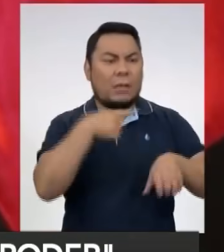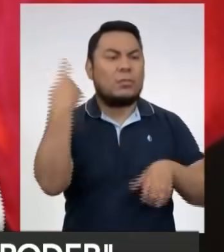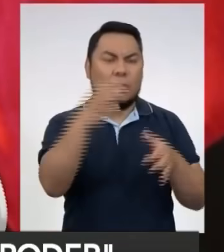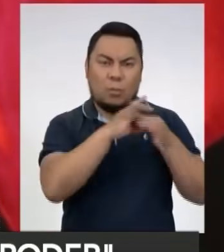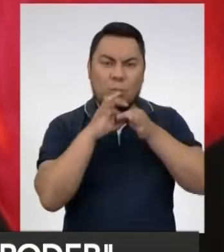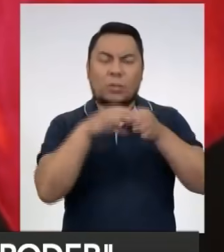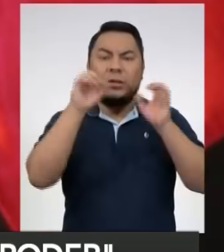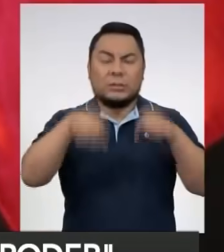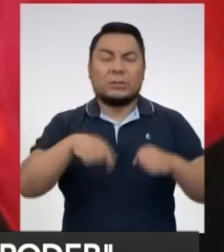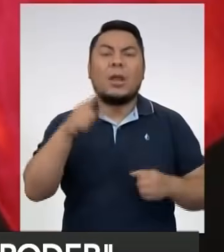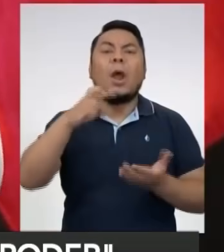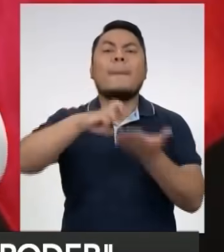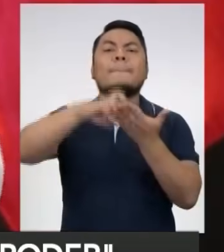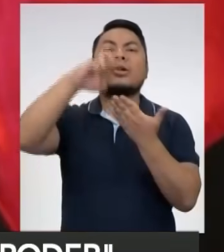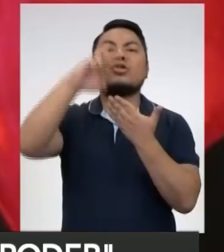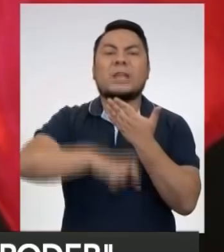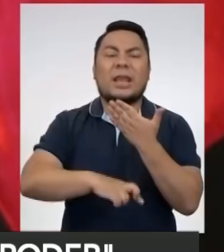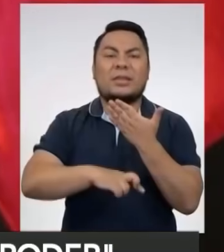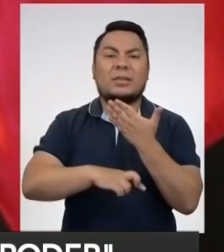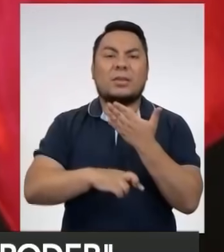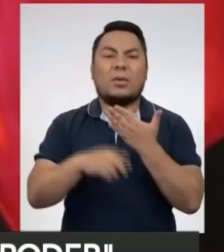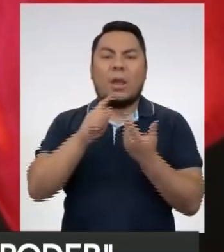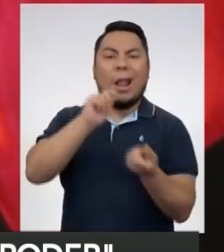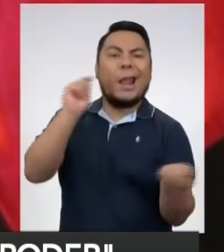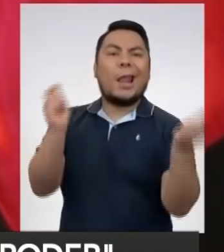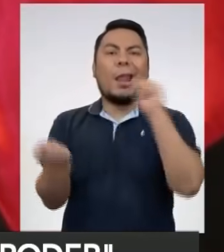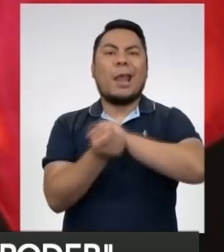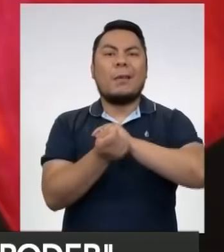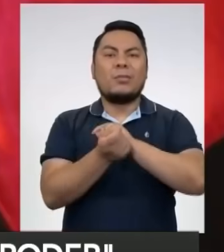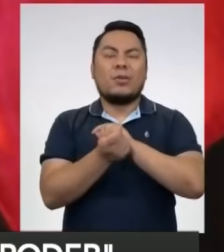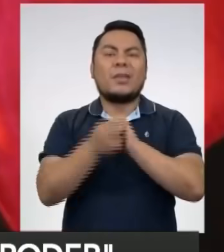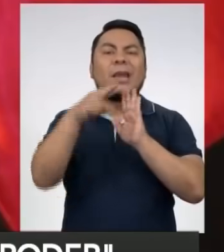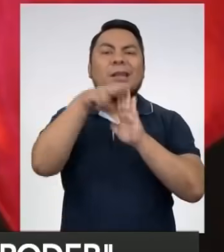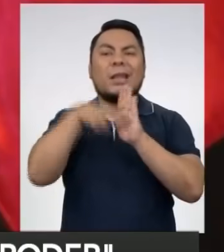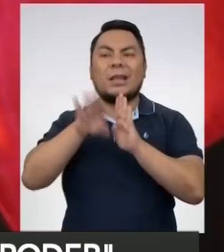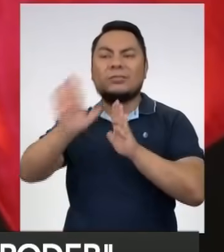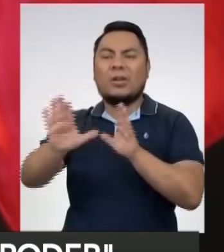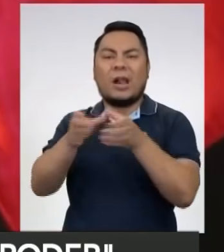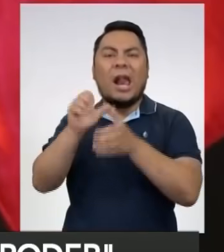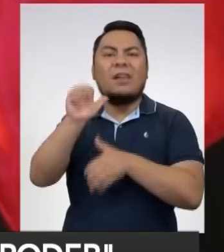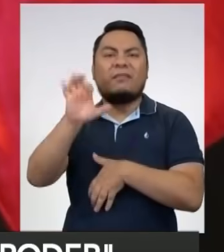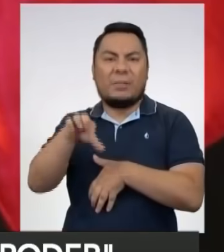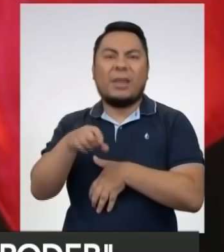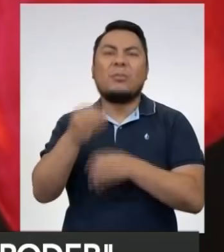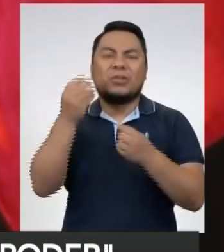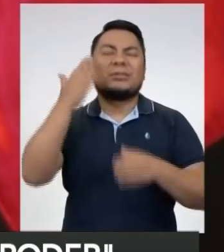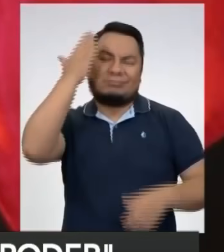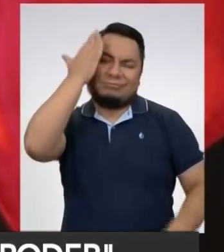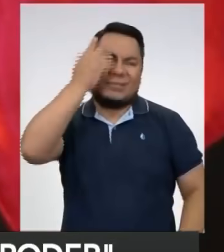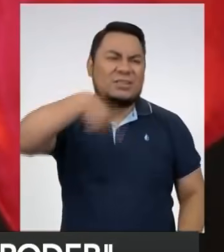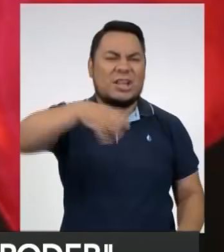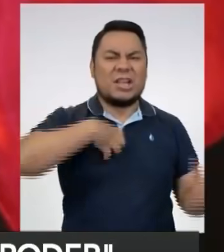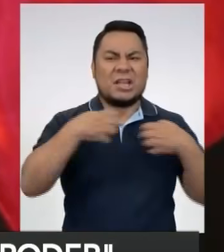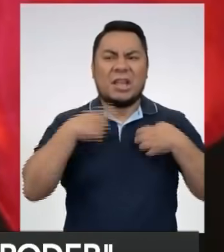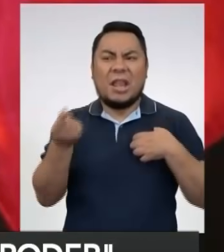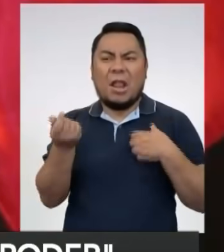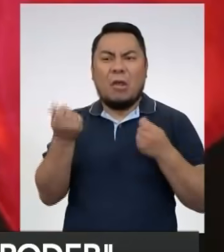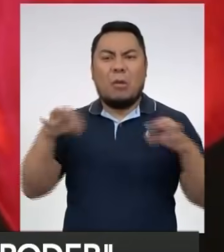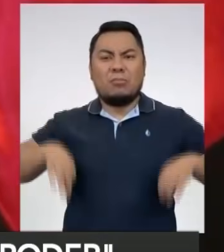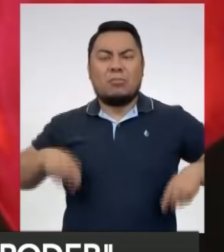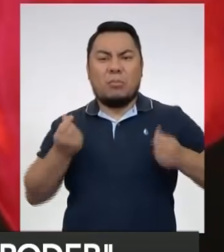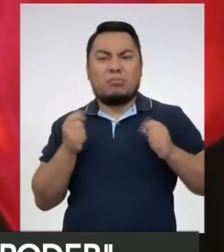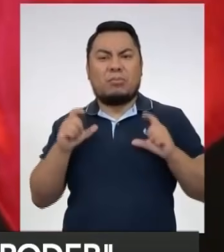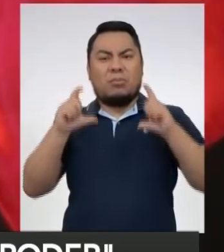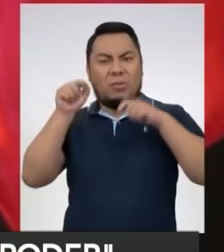juntos, un proyecto integral de reforma. Trabajémoslas con el Congreso de la República. Creo que ha llegado el momento de revisar